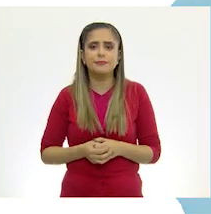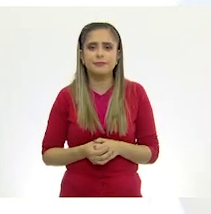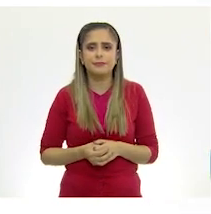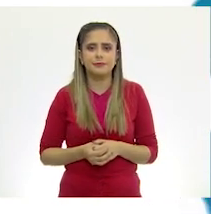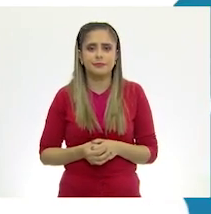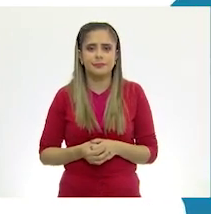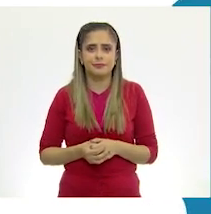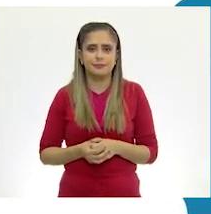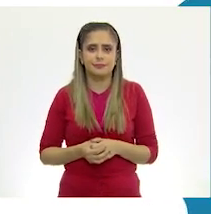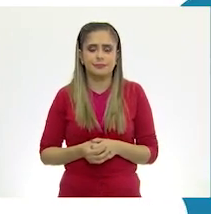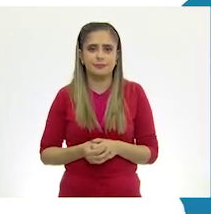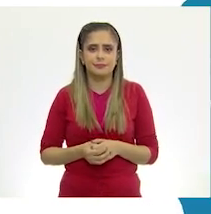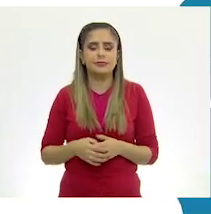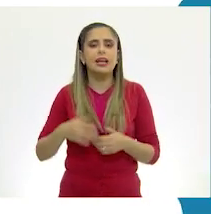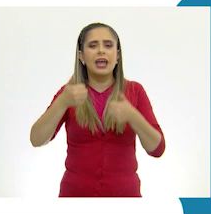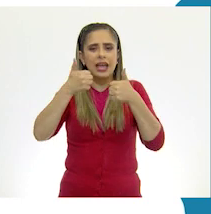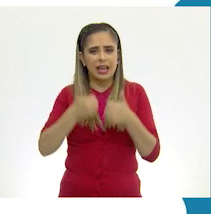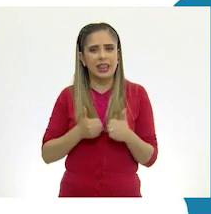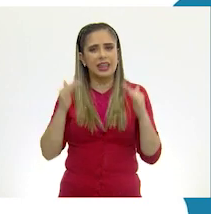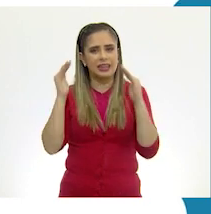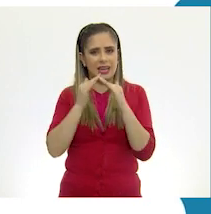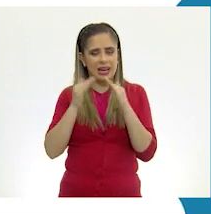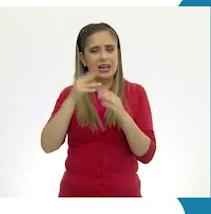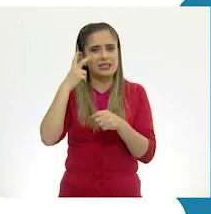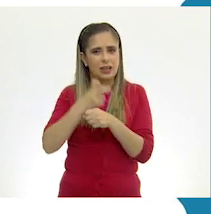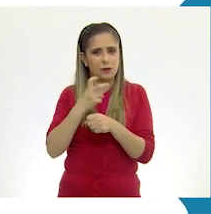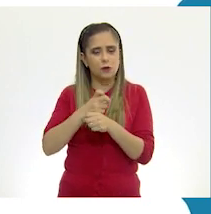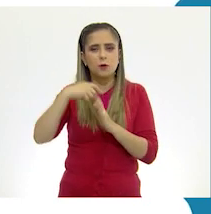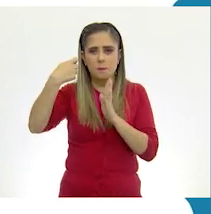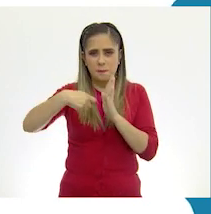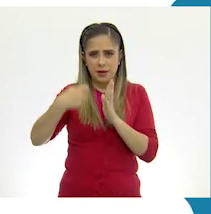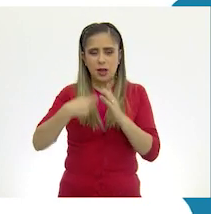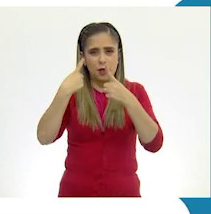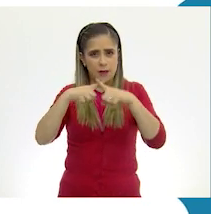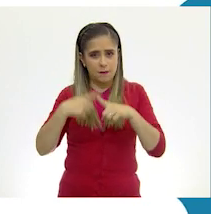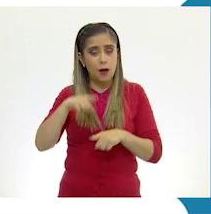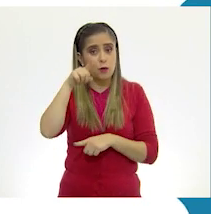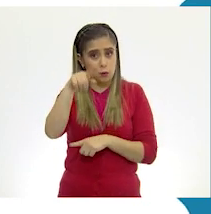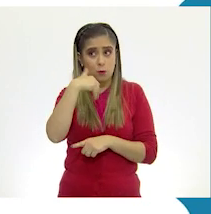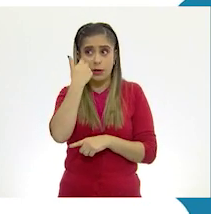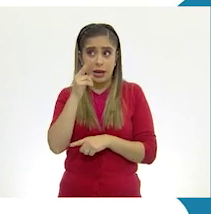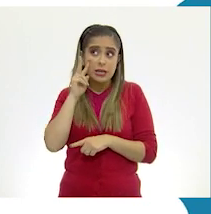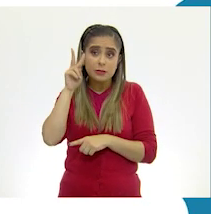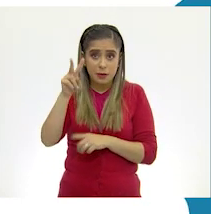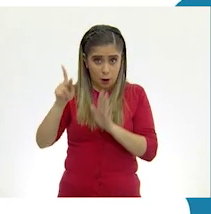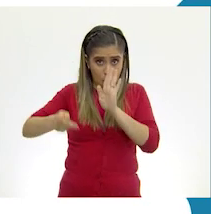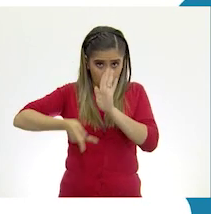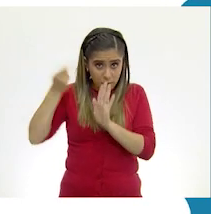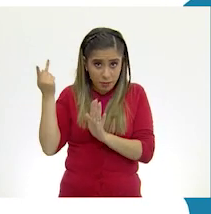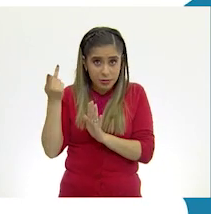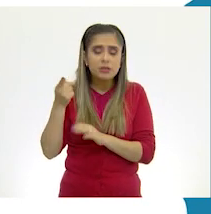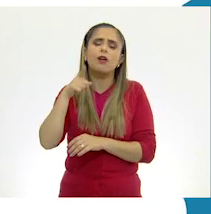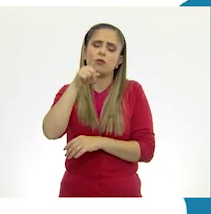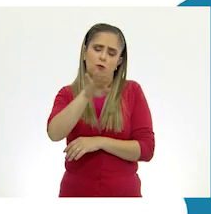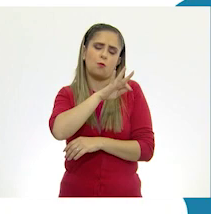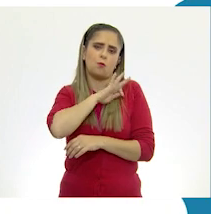conalitec.cep.gov.mx. Si quieres volver a ver los programas de Aprende en Casa, los puedes encontrar en la siguiente liga: